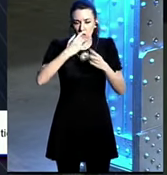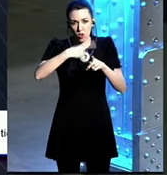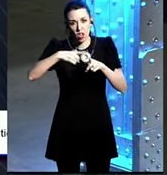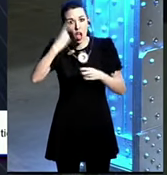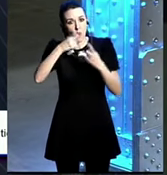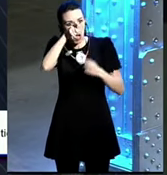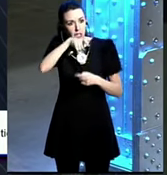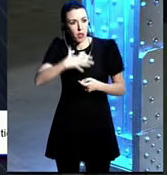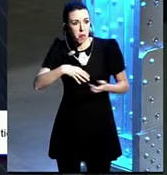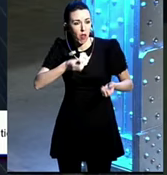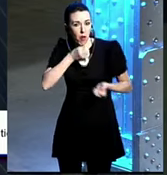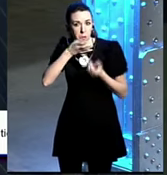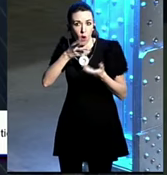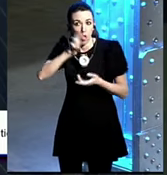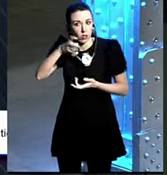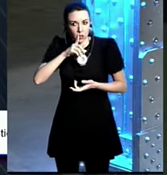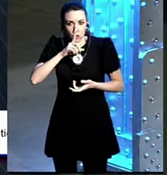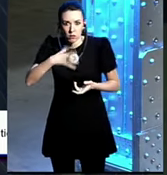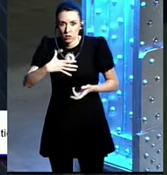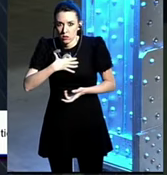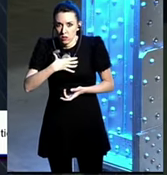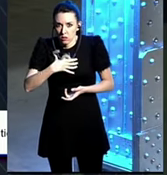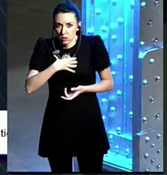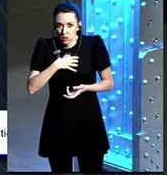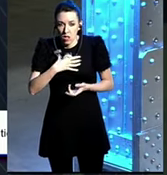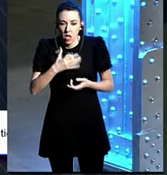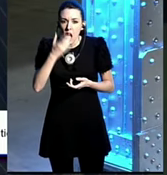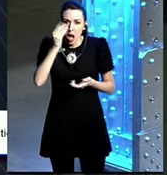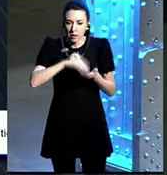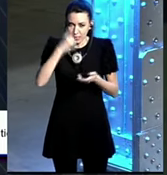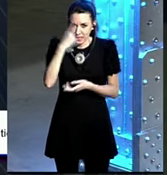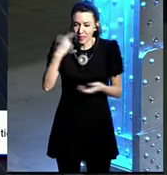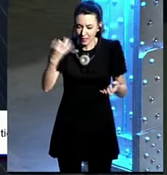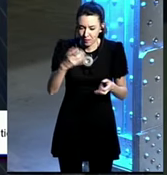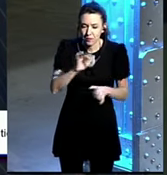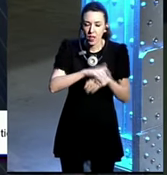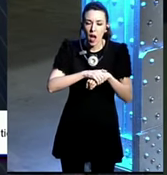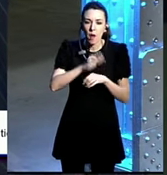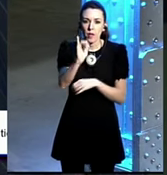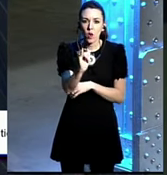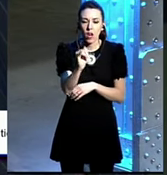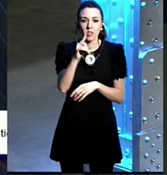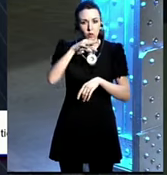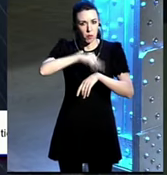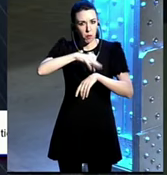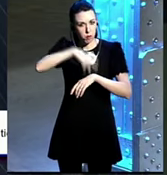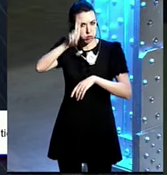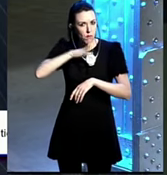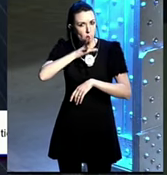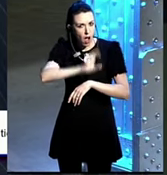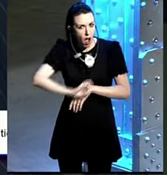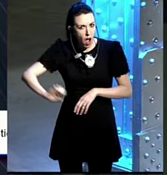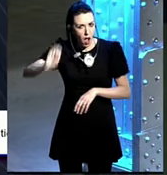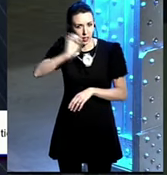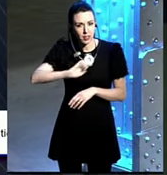que podrá hablar de ello, hay gente que no podrá hablar de ello, y a menudo, ¿sabes qué? Tengo un amigo que es un médico